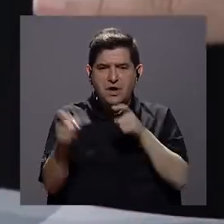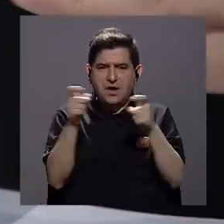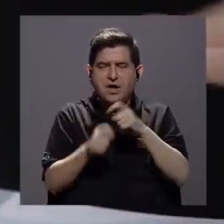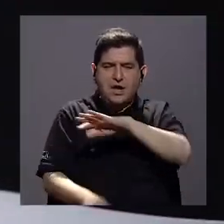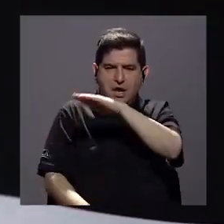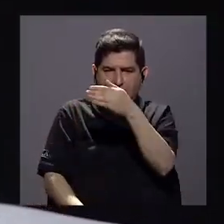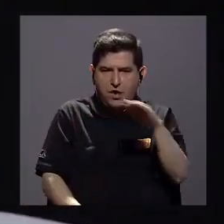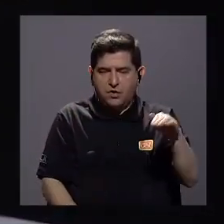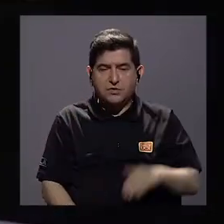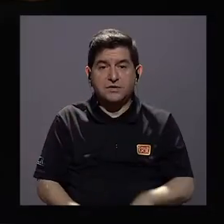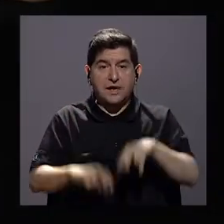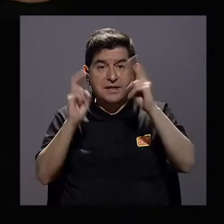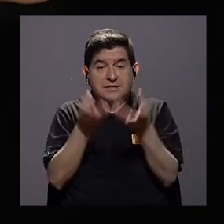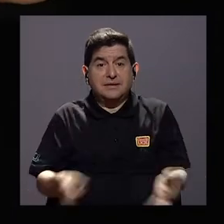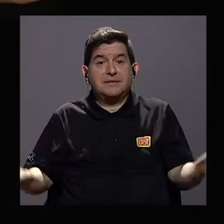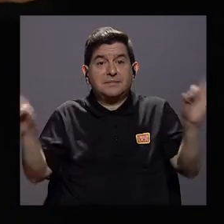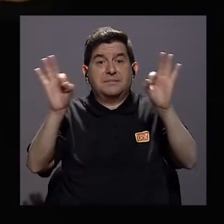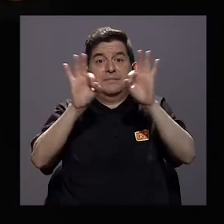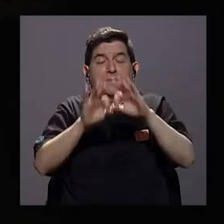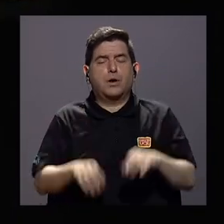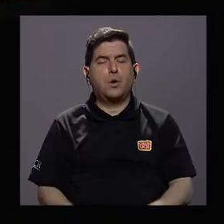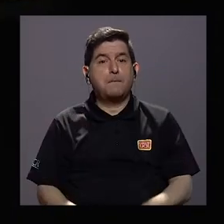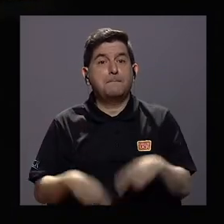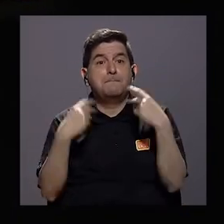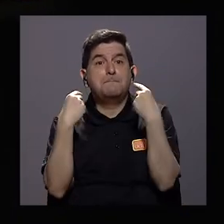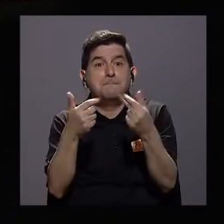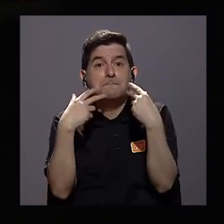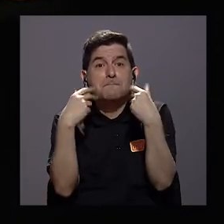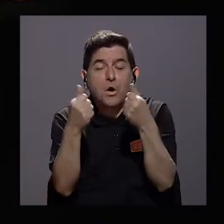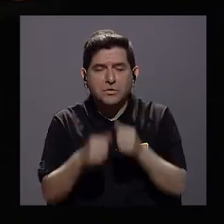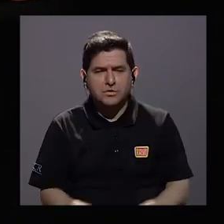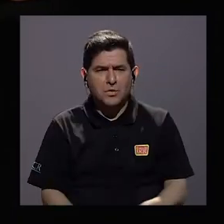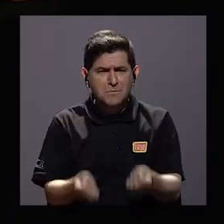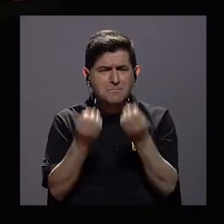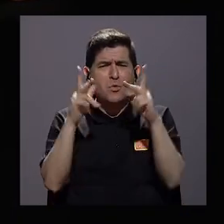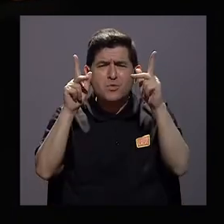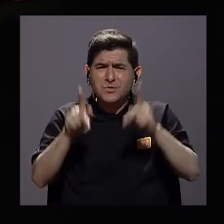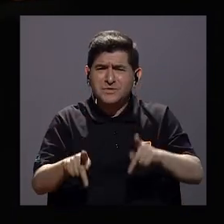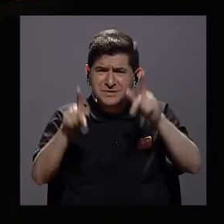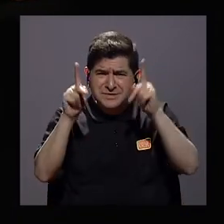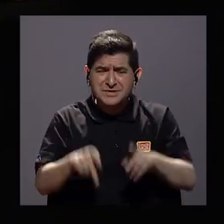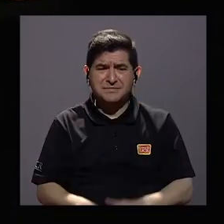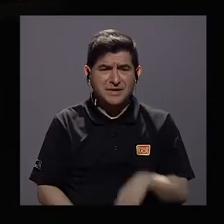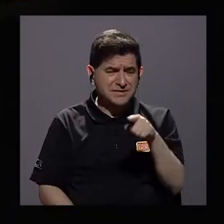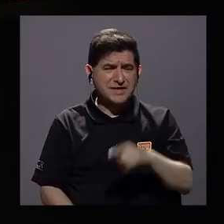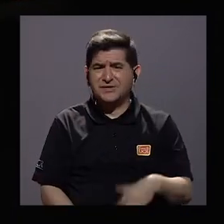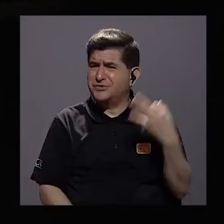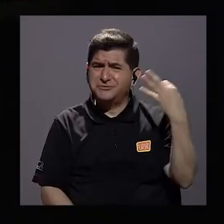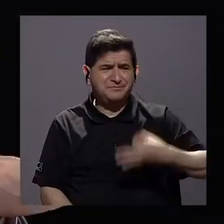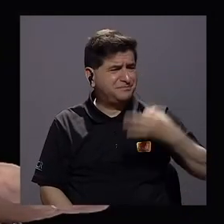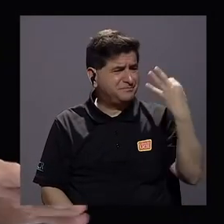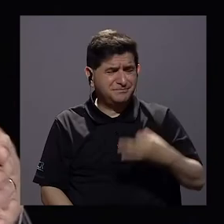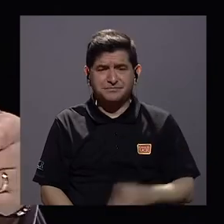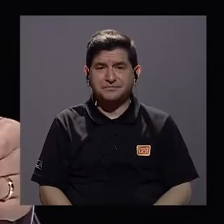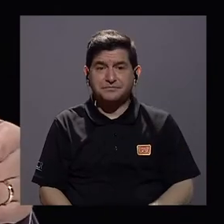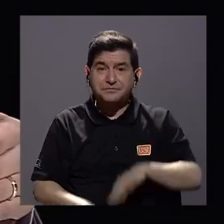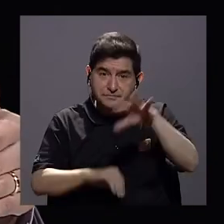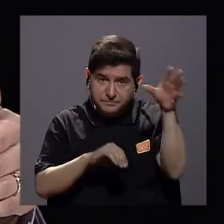Un tema de atención prioritaria en este momento, pero doña Vivian, porque estamos viendo que hay un montón de personas que están en la informalidad y que